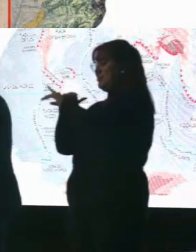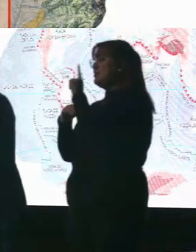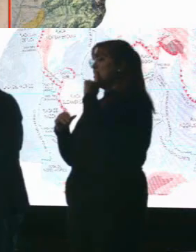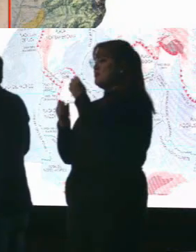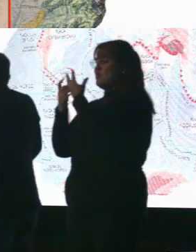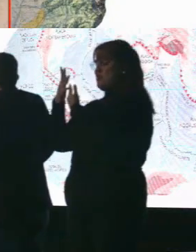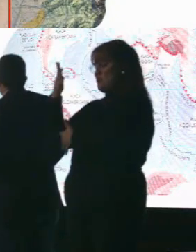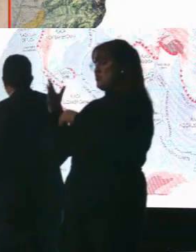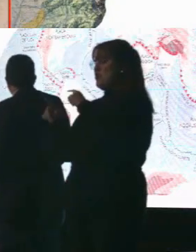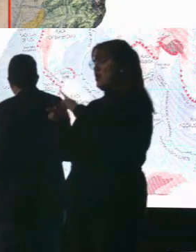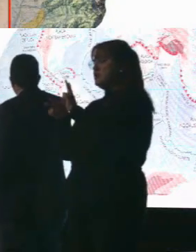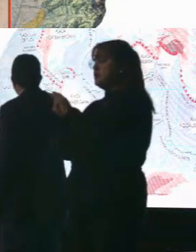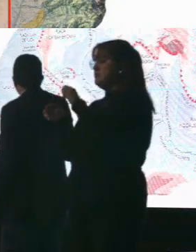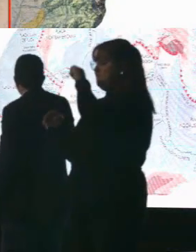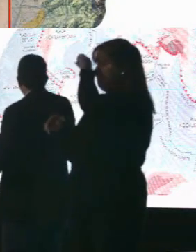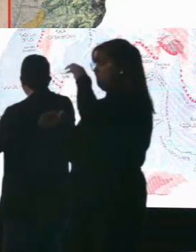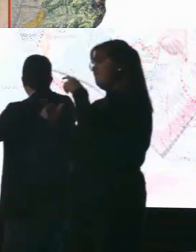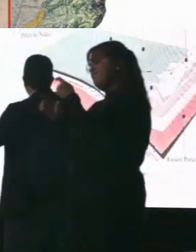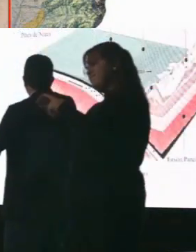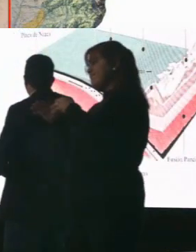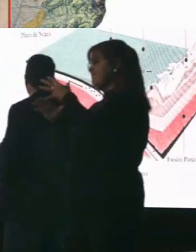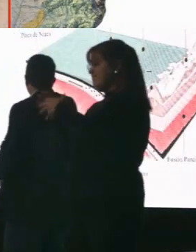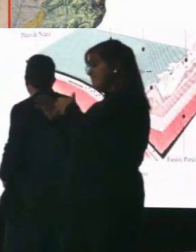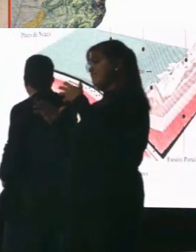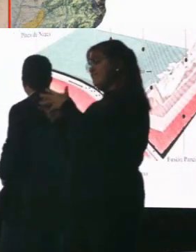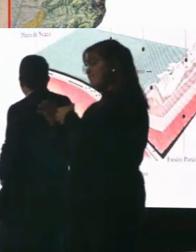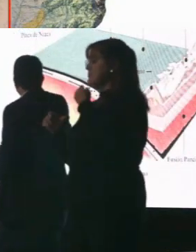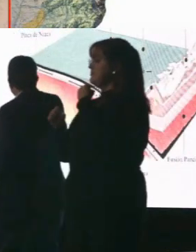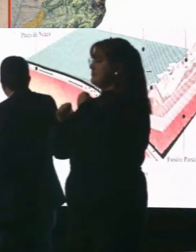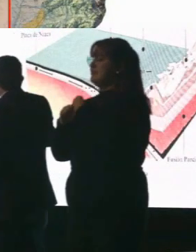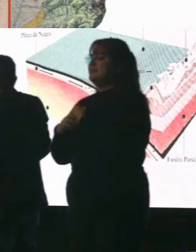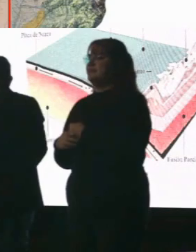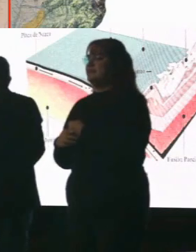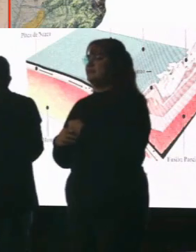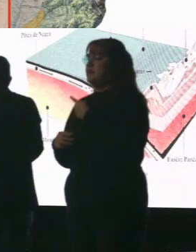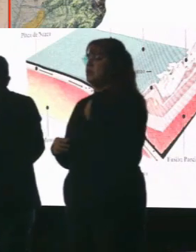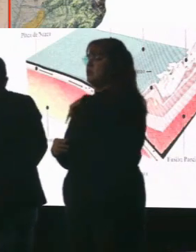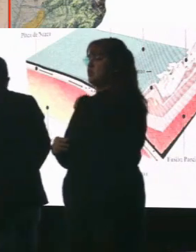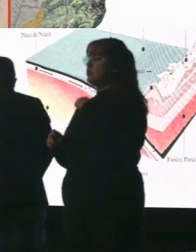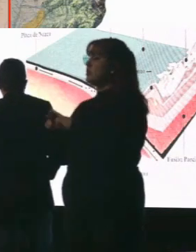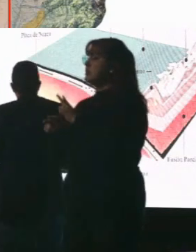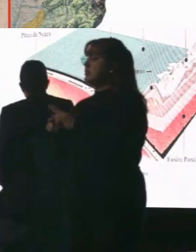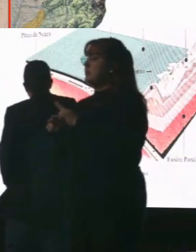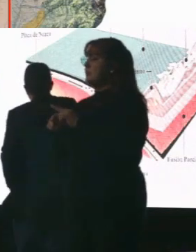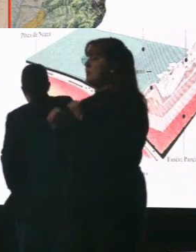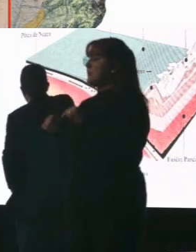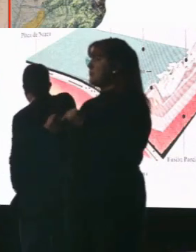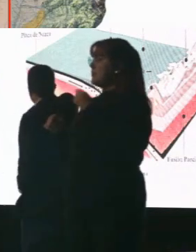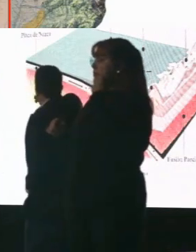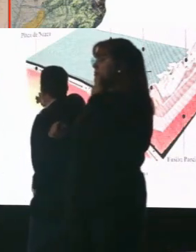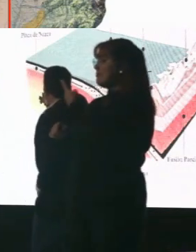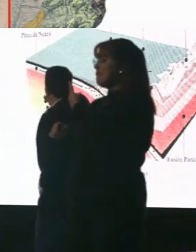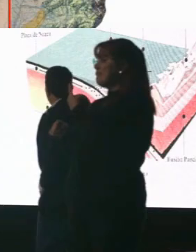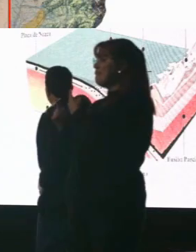nosotros explotamos. Por lo tanto, si nosotros analizamos el escenario de Chile, nosotros podemos ver que